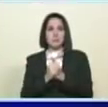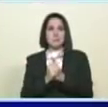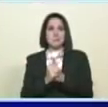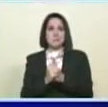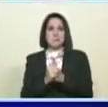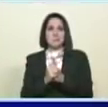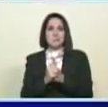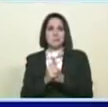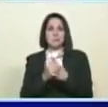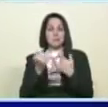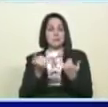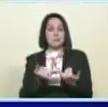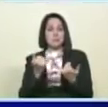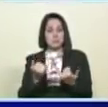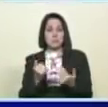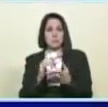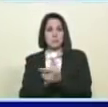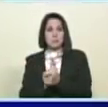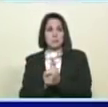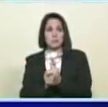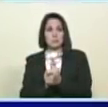Bueno, compañero,